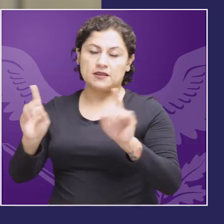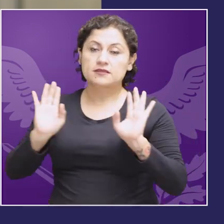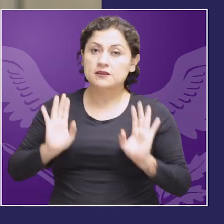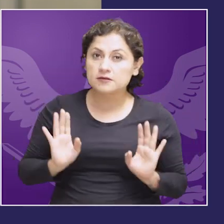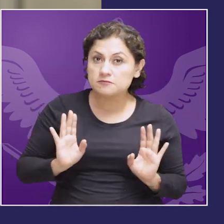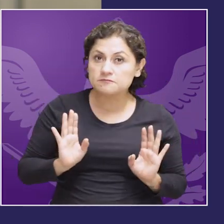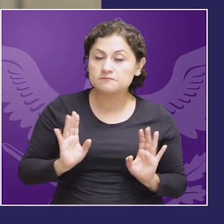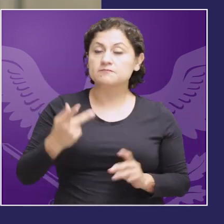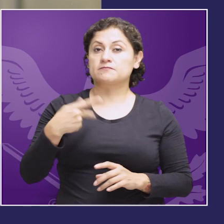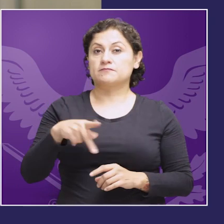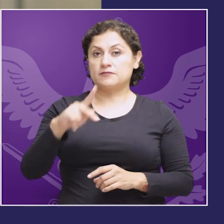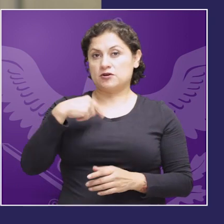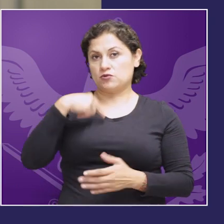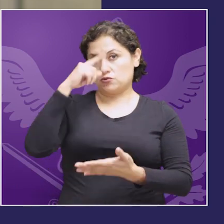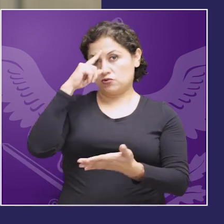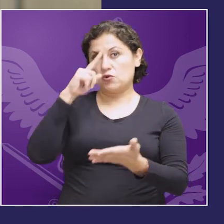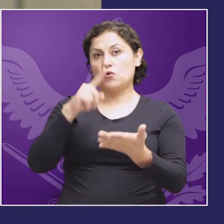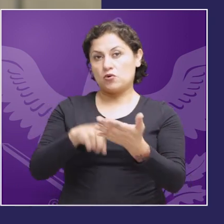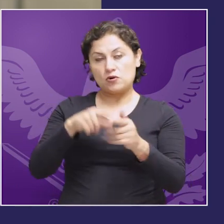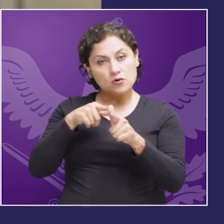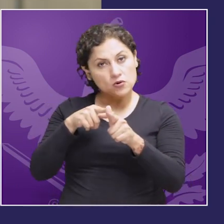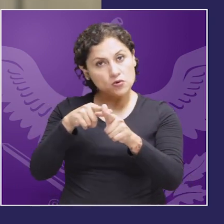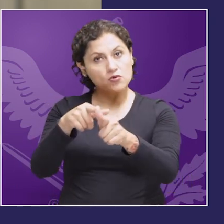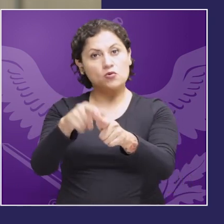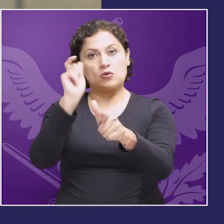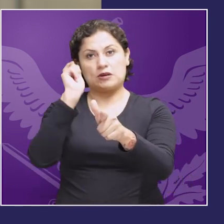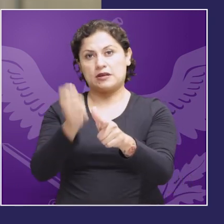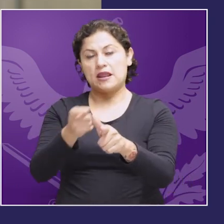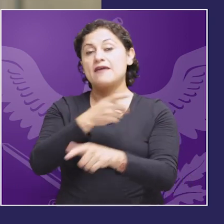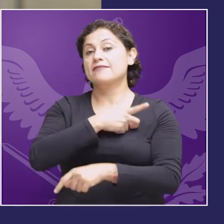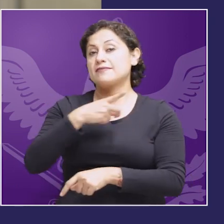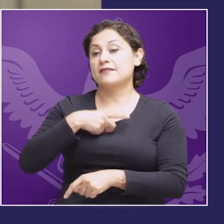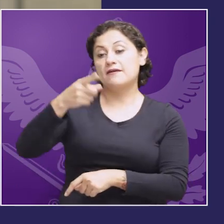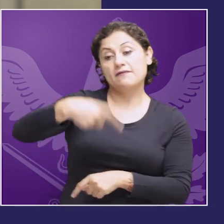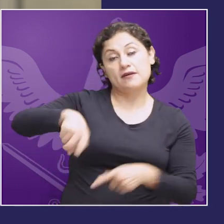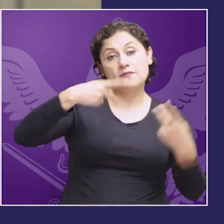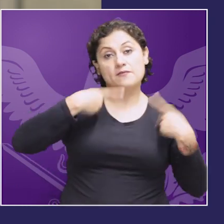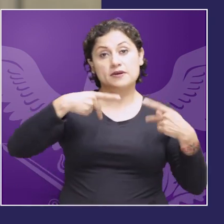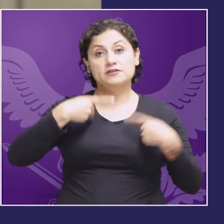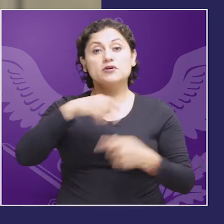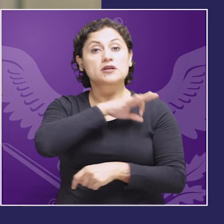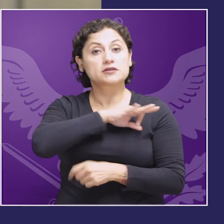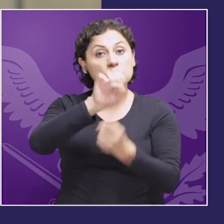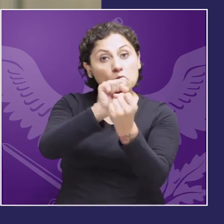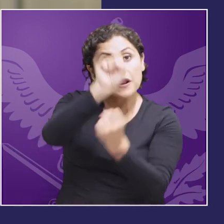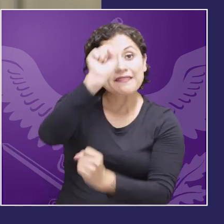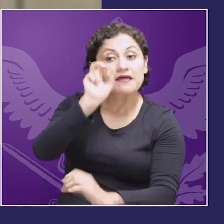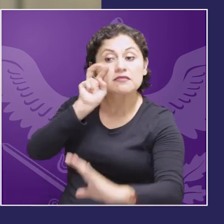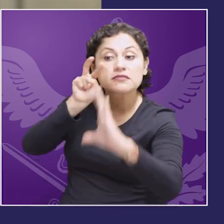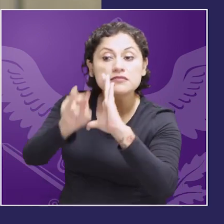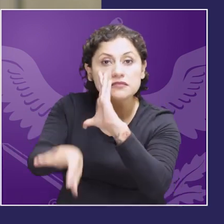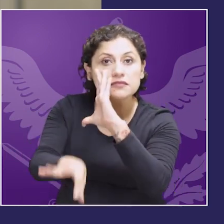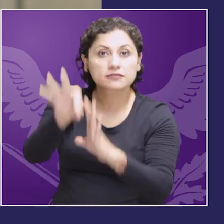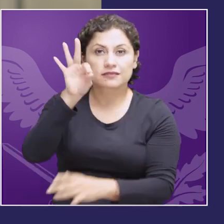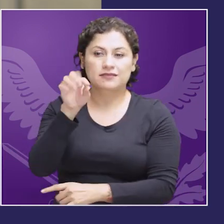que sean capaces de mirar el caso, y como dices tú, de repente hay una línea en la cual uno se da cuenta que esa